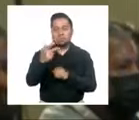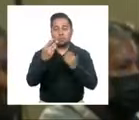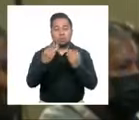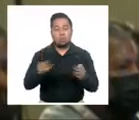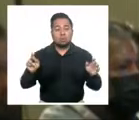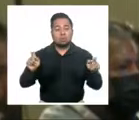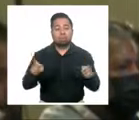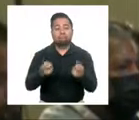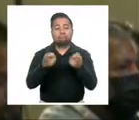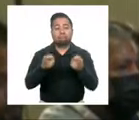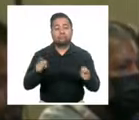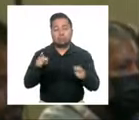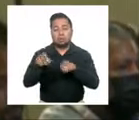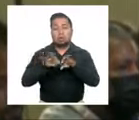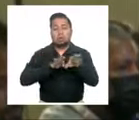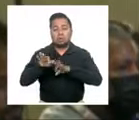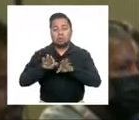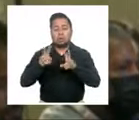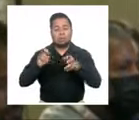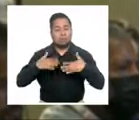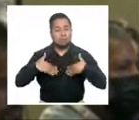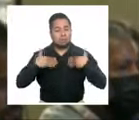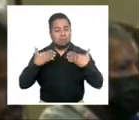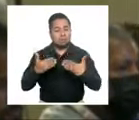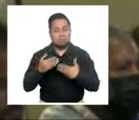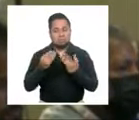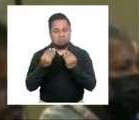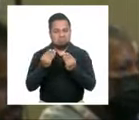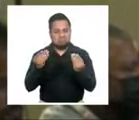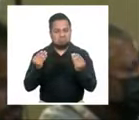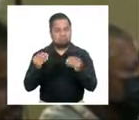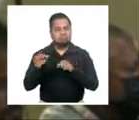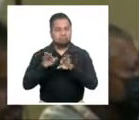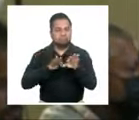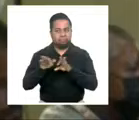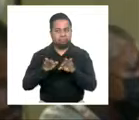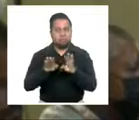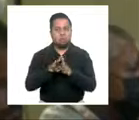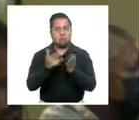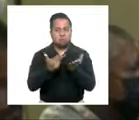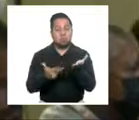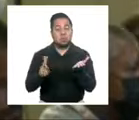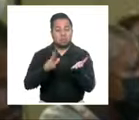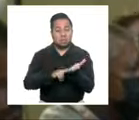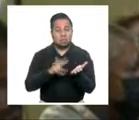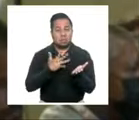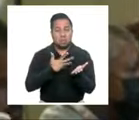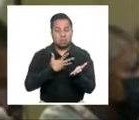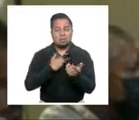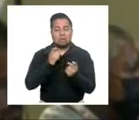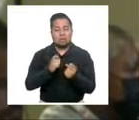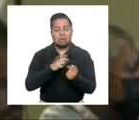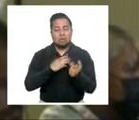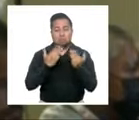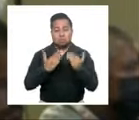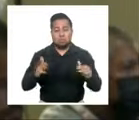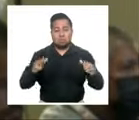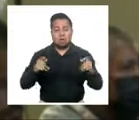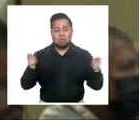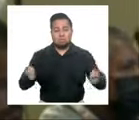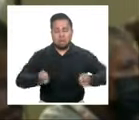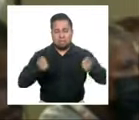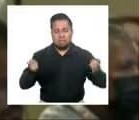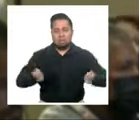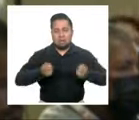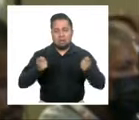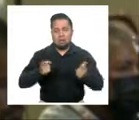músicos que son trabajadores de confianza, muchos de ellos trabajadores por contrato. Estoy hablando de los músicos de la banda